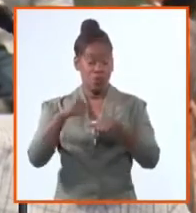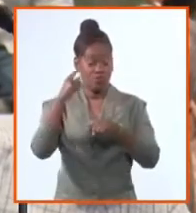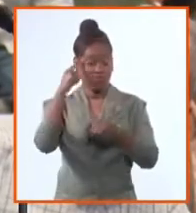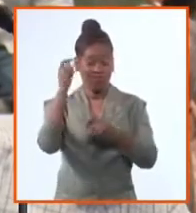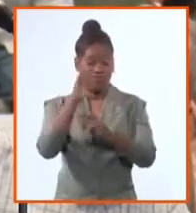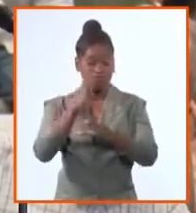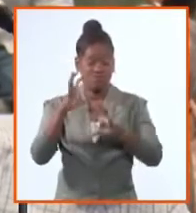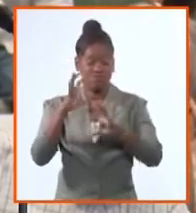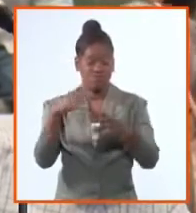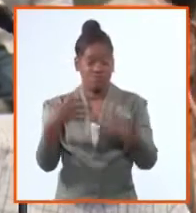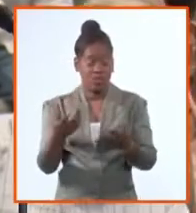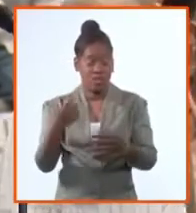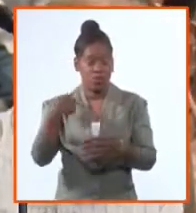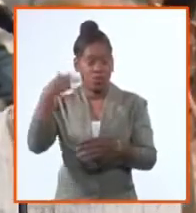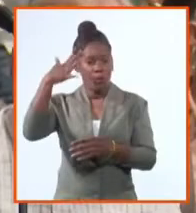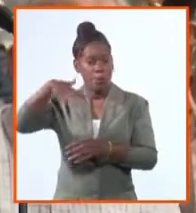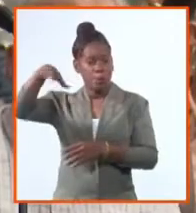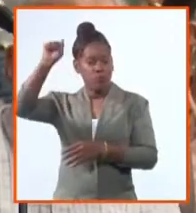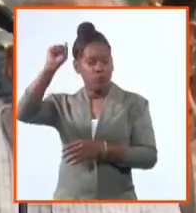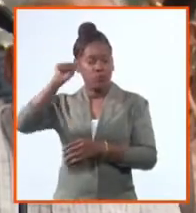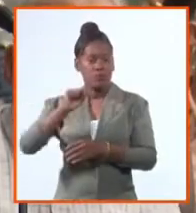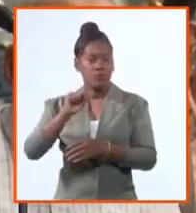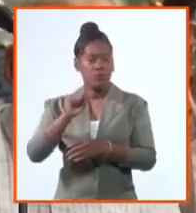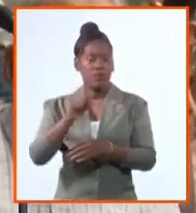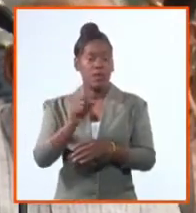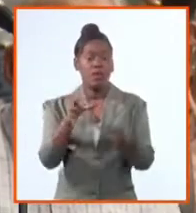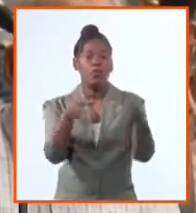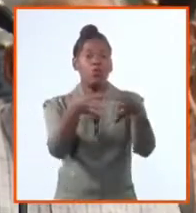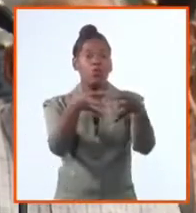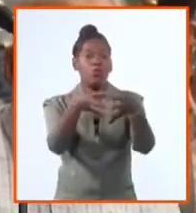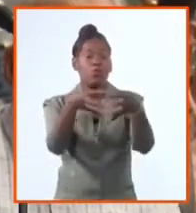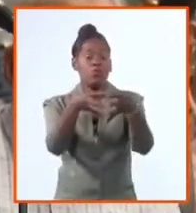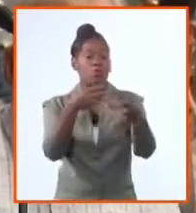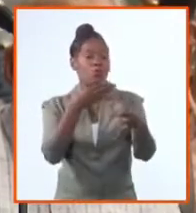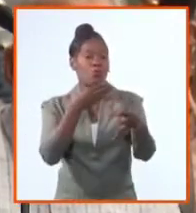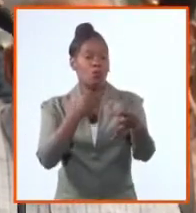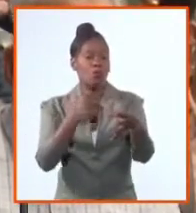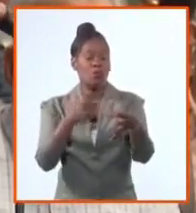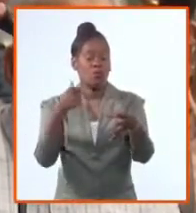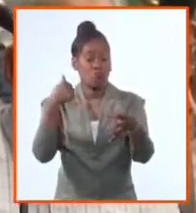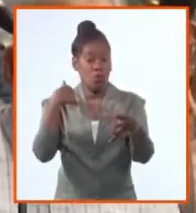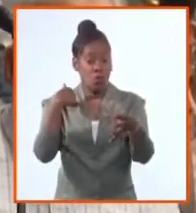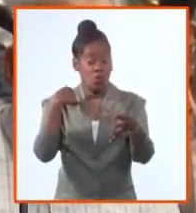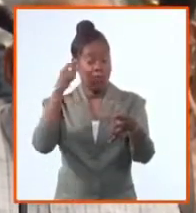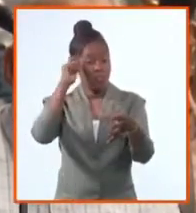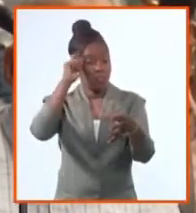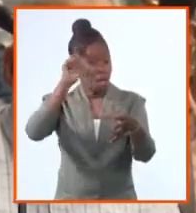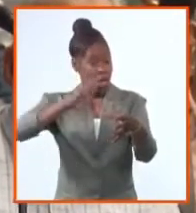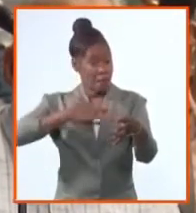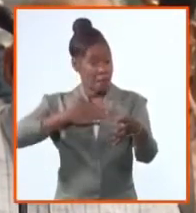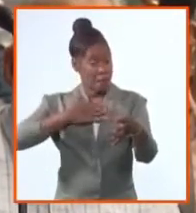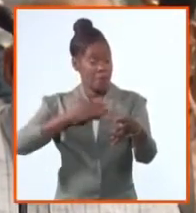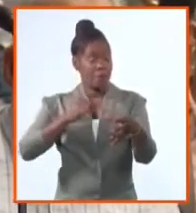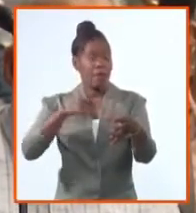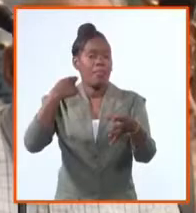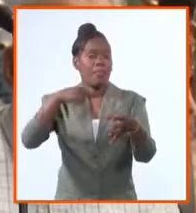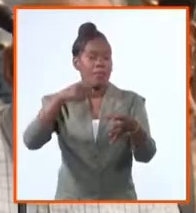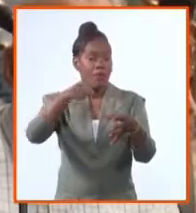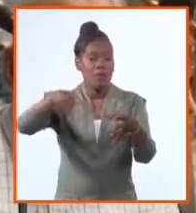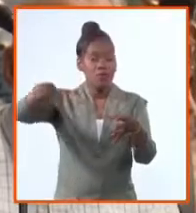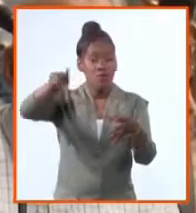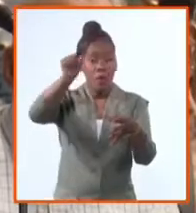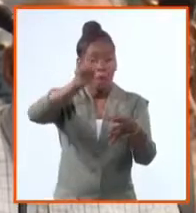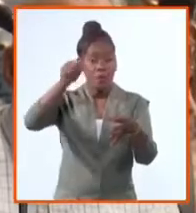de la revolución se siga reuniendo con los jóvenes, pero llamo la atención que es importante también que se reúnan con los que